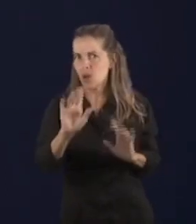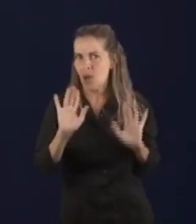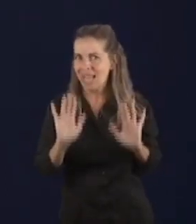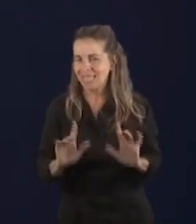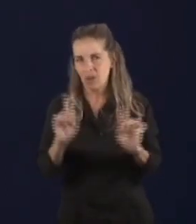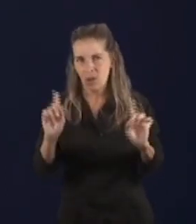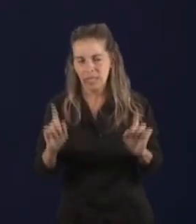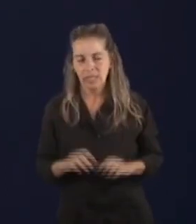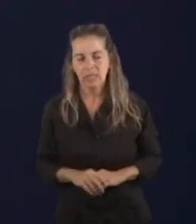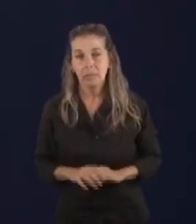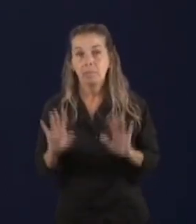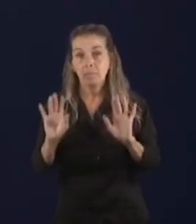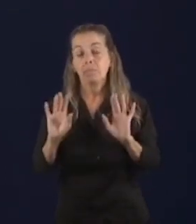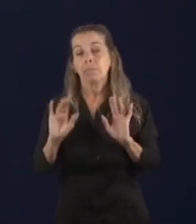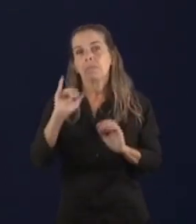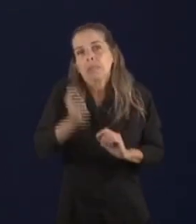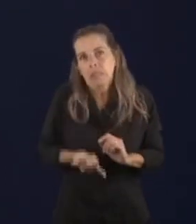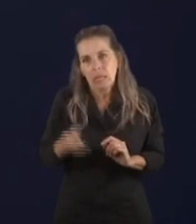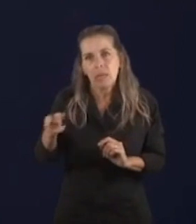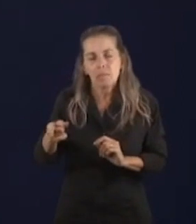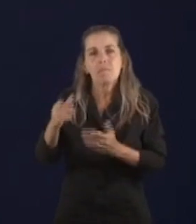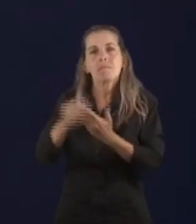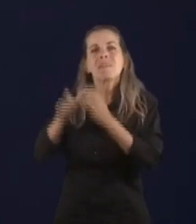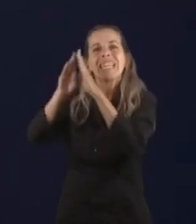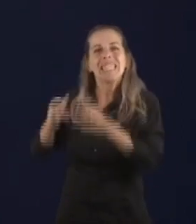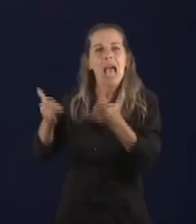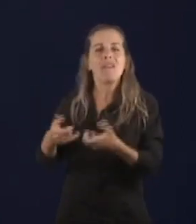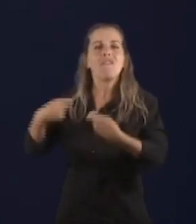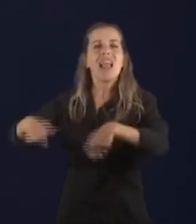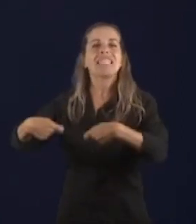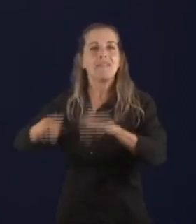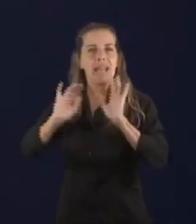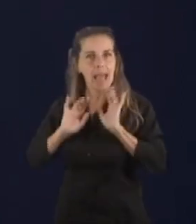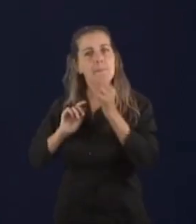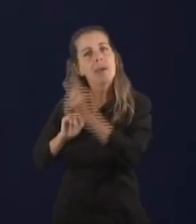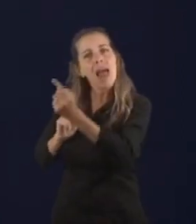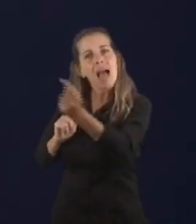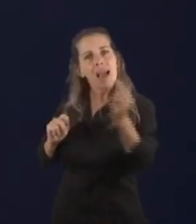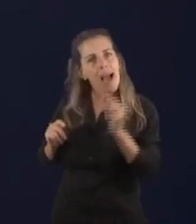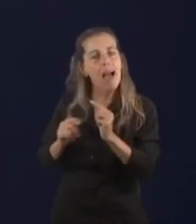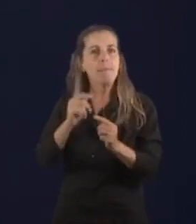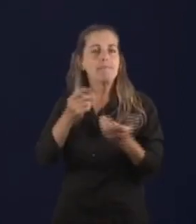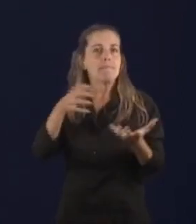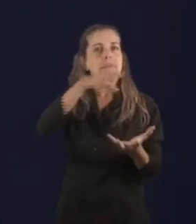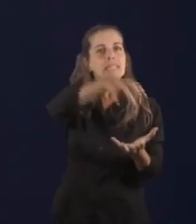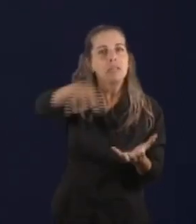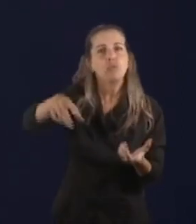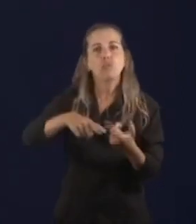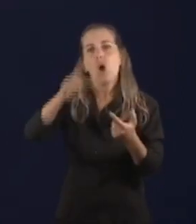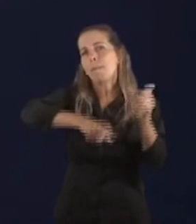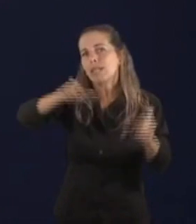eso no no es así pero sí que por supuesto tiene flexibilidad para atender cada uno de a cada uno de los argentinos que